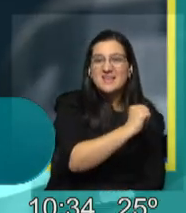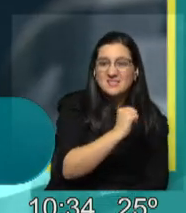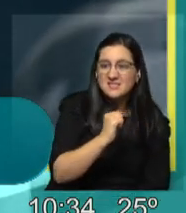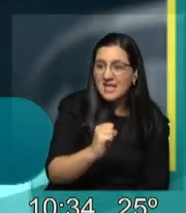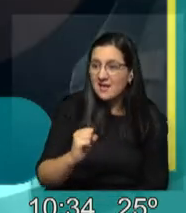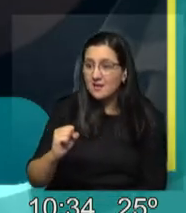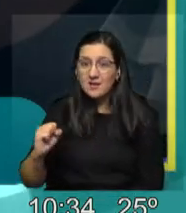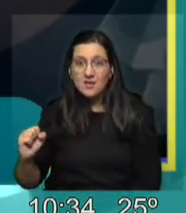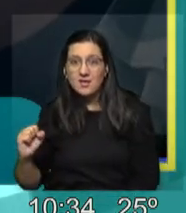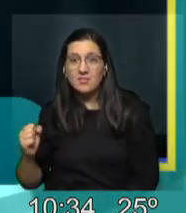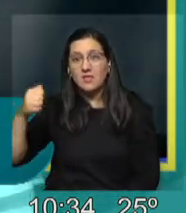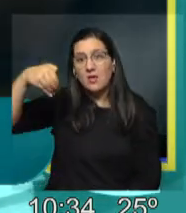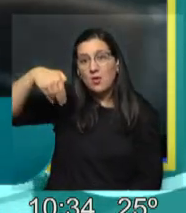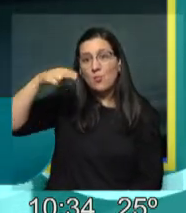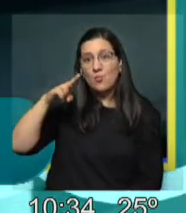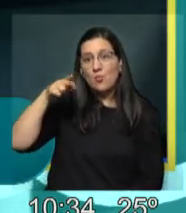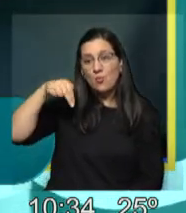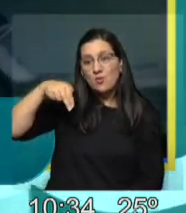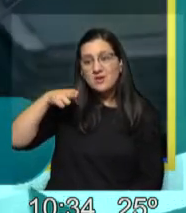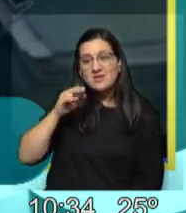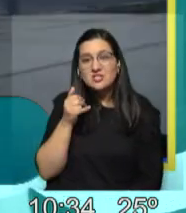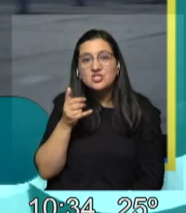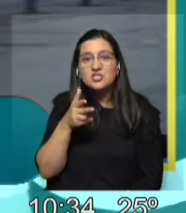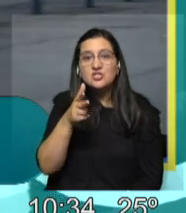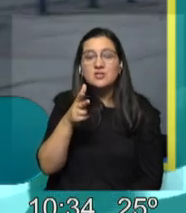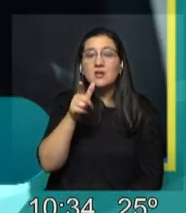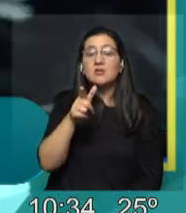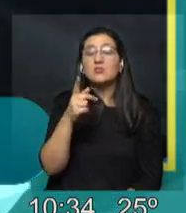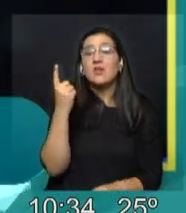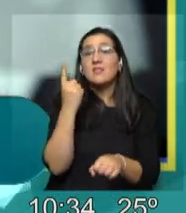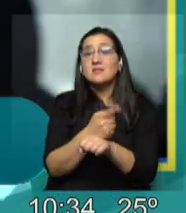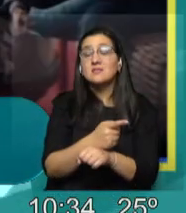bastante complejo en lo histórico, Múnich decide hacer un partido de fútbol